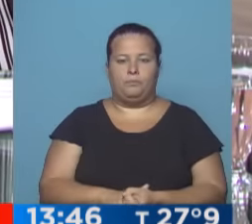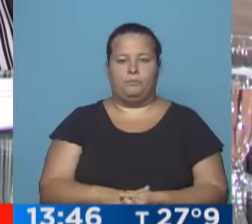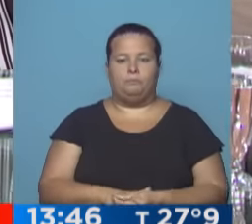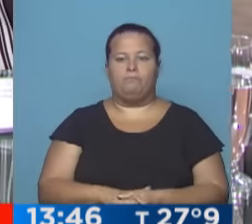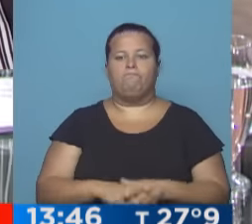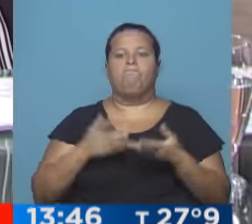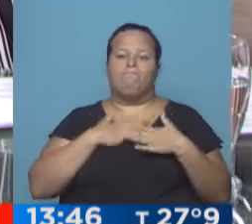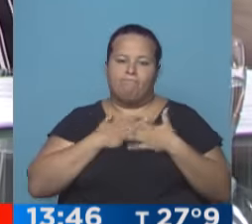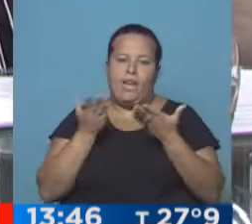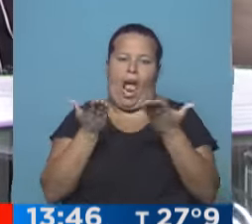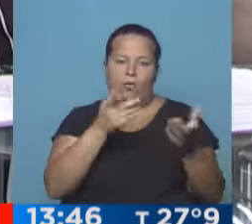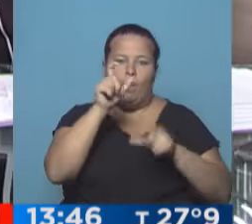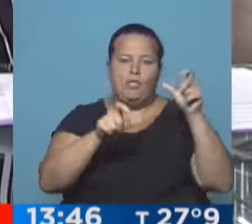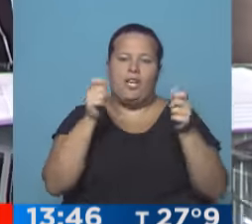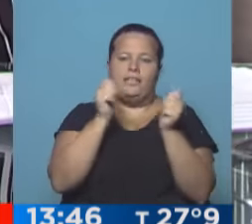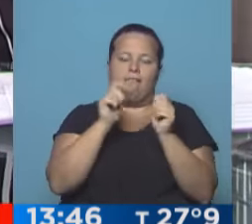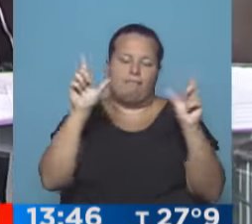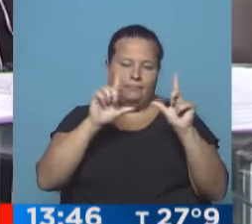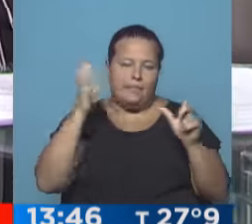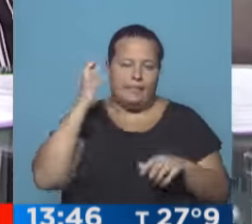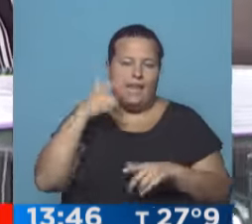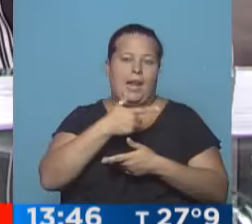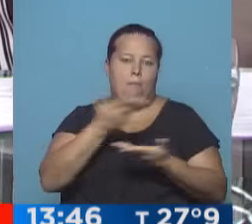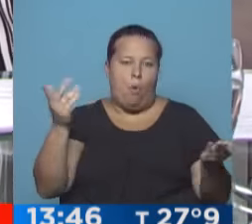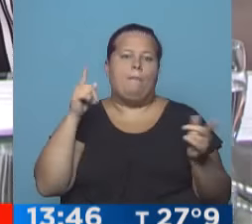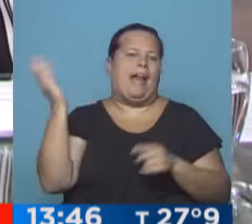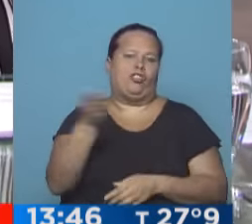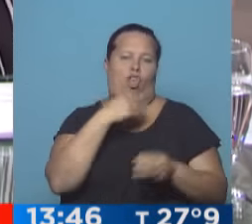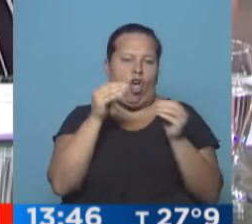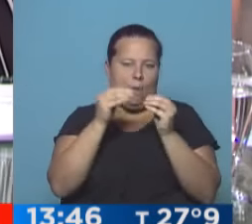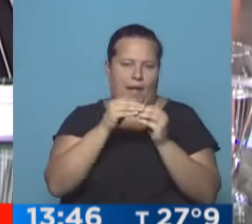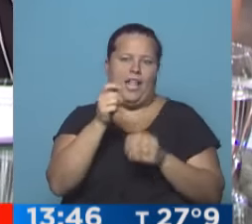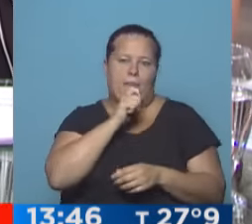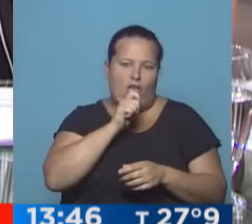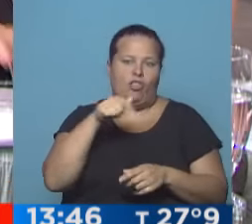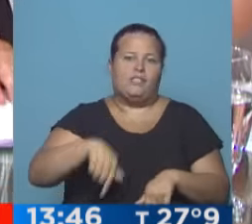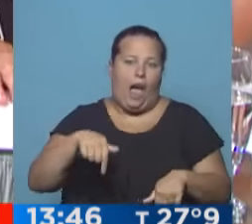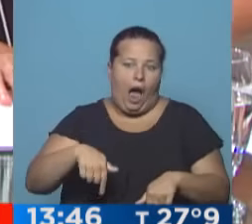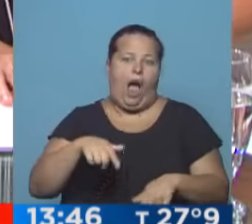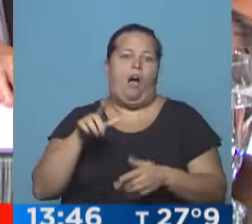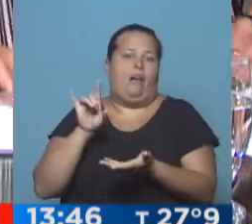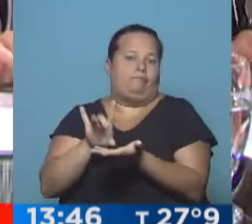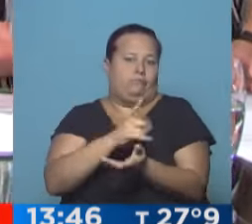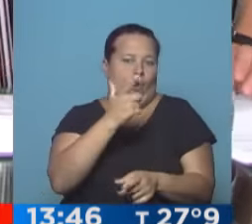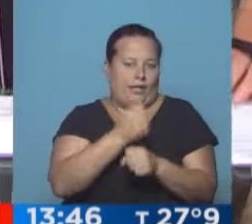Y la solidaridad de los trabajadores de prensa de la televisión pública para todos los compañeros de prensa que en este momento se han quedado sin trabajo.